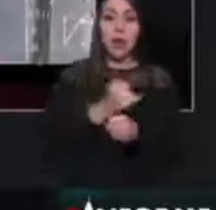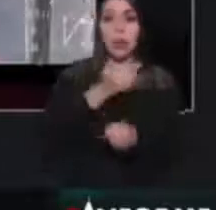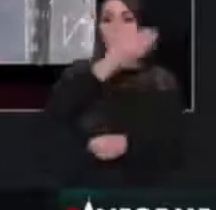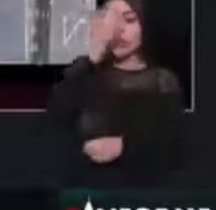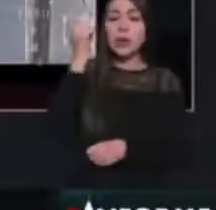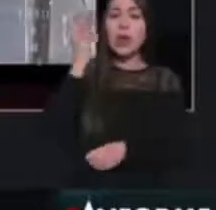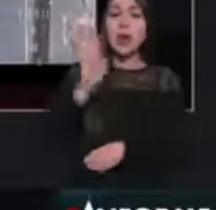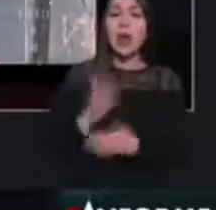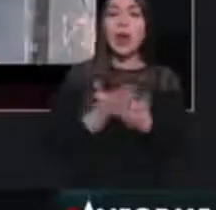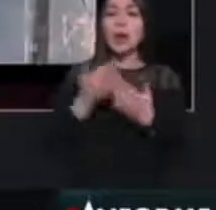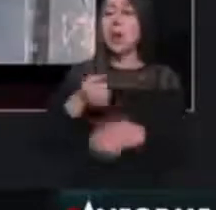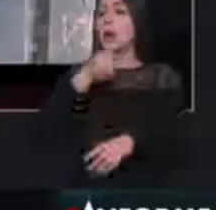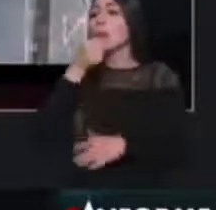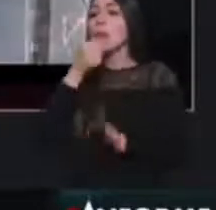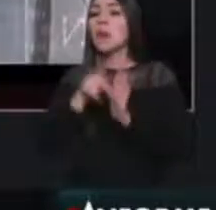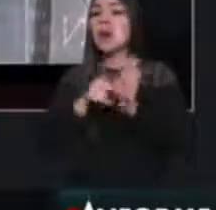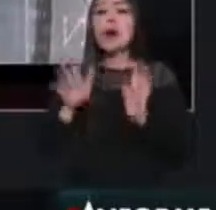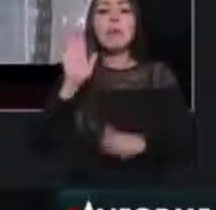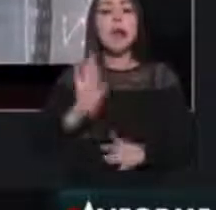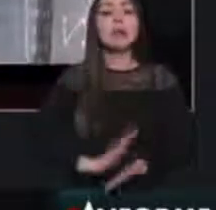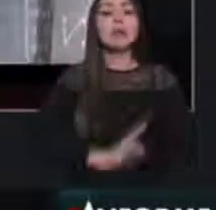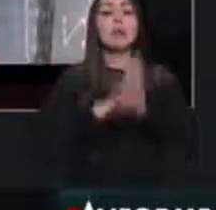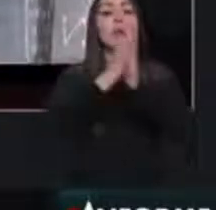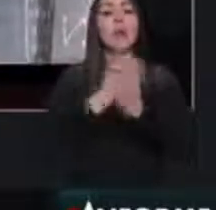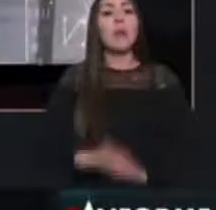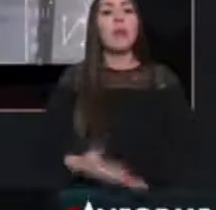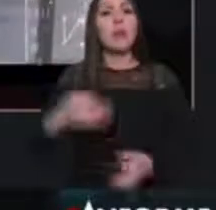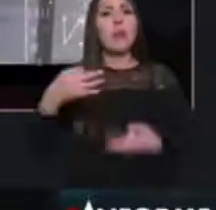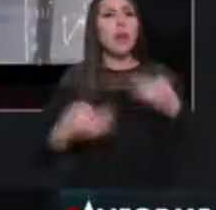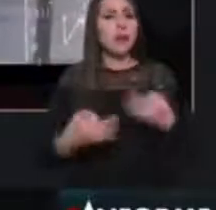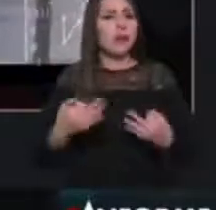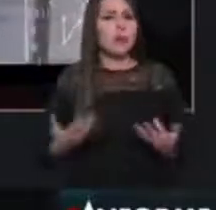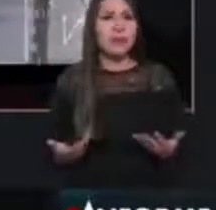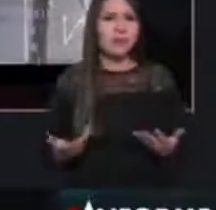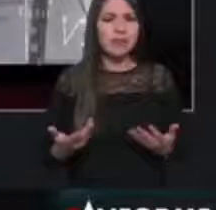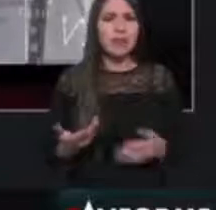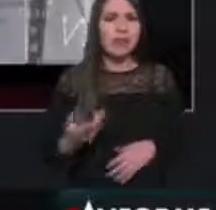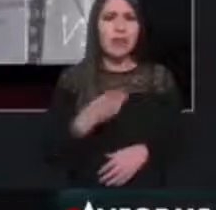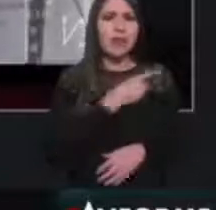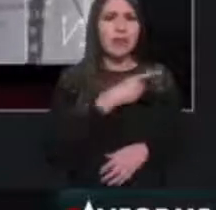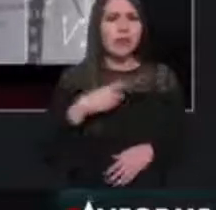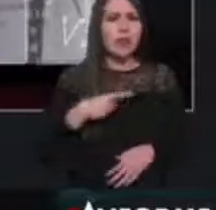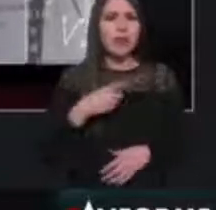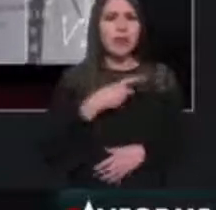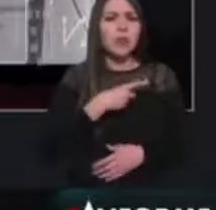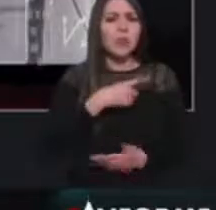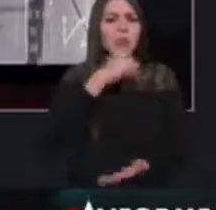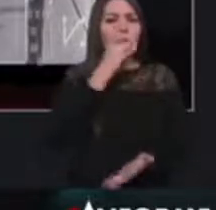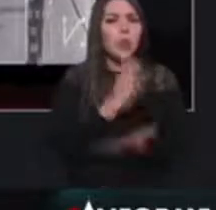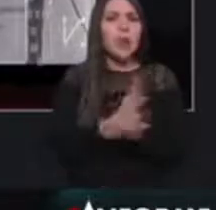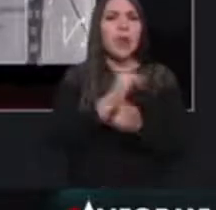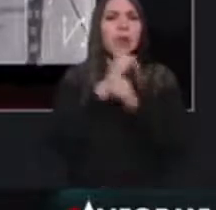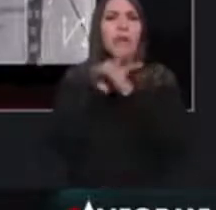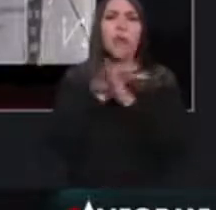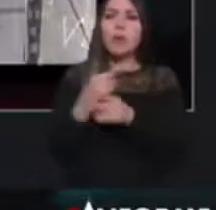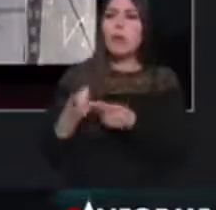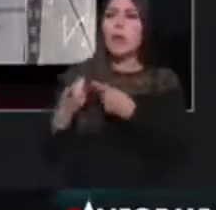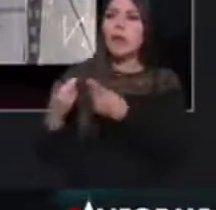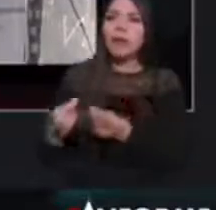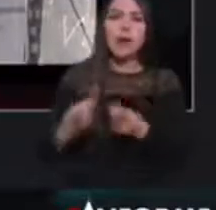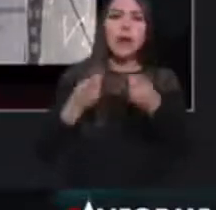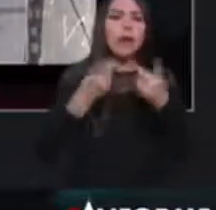juez, pues, eso llevo. La prensa se convirtió en juez, lejos de informar objetivamente diciendo, está este video, se